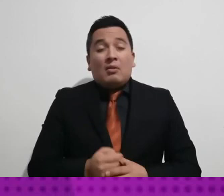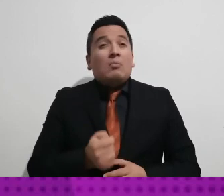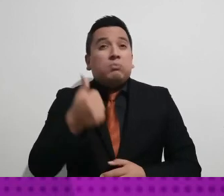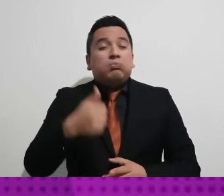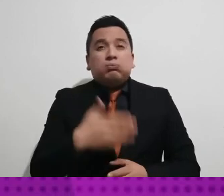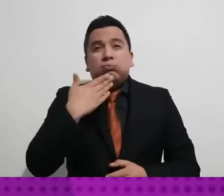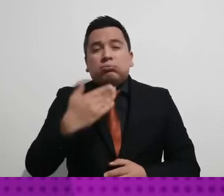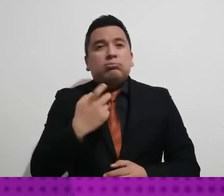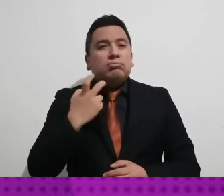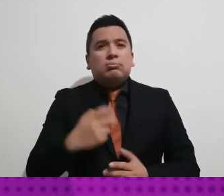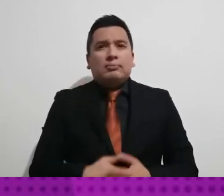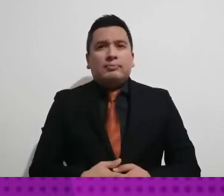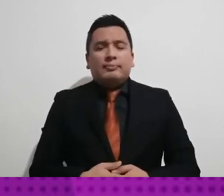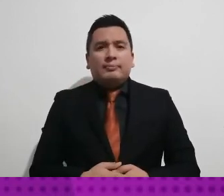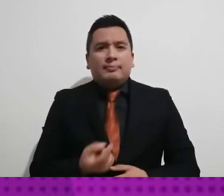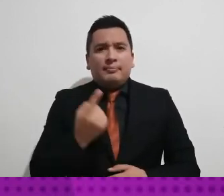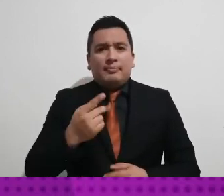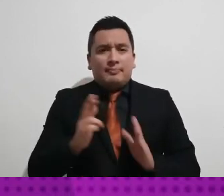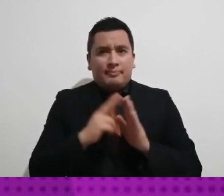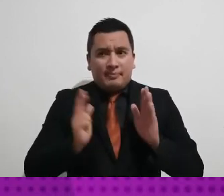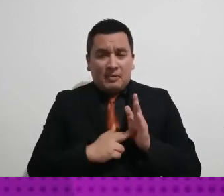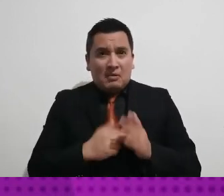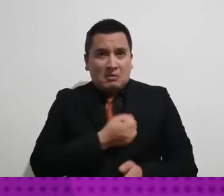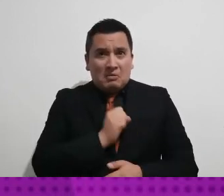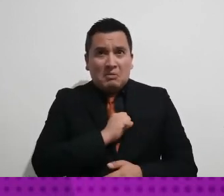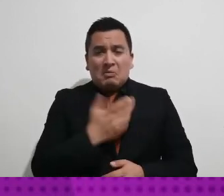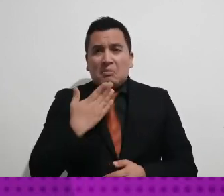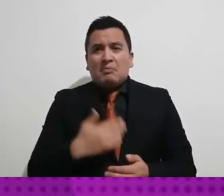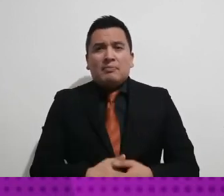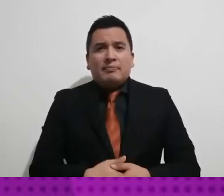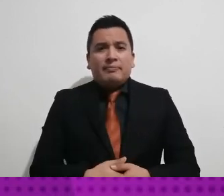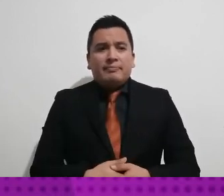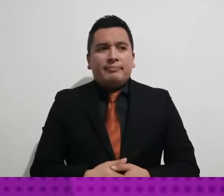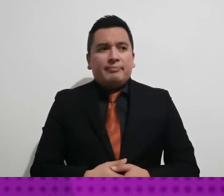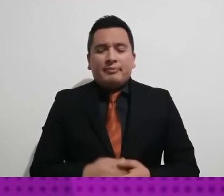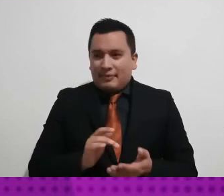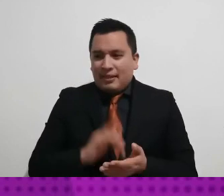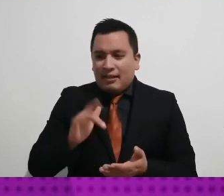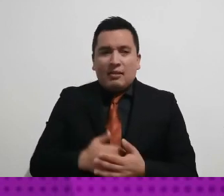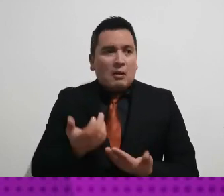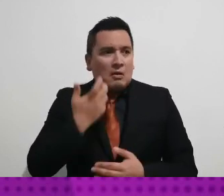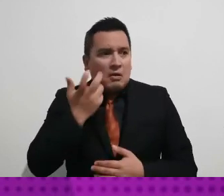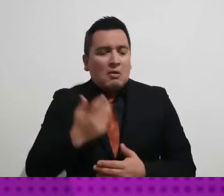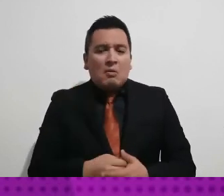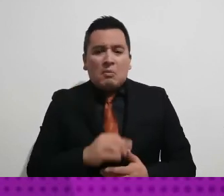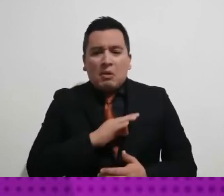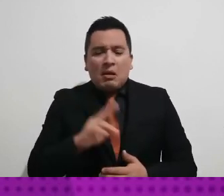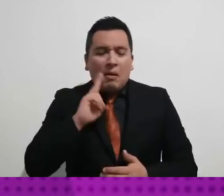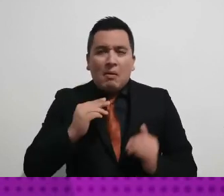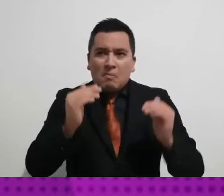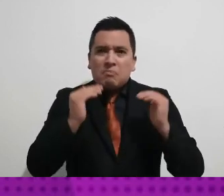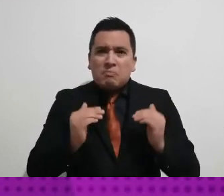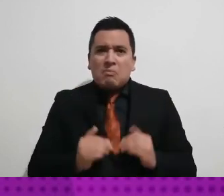es que el primer acierto fue ese, Guillermo, pues los protocolos de seguridad sanitaria. Así es, me gustaría ahorita si